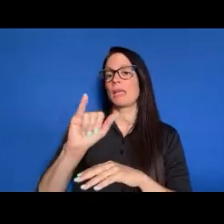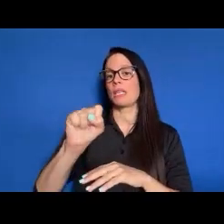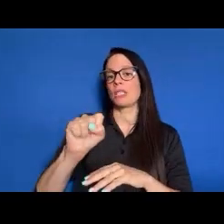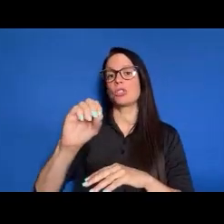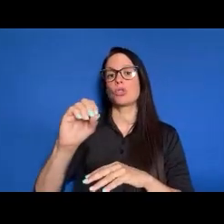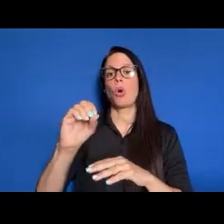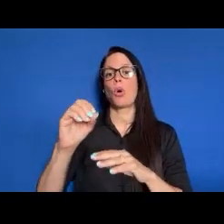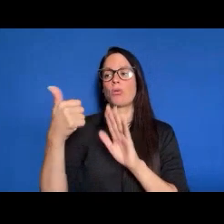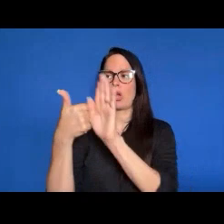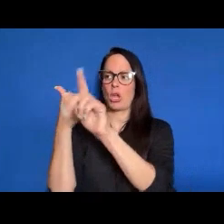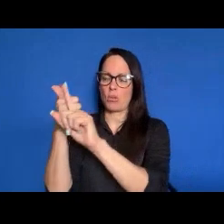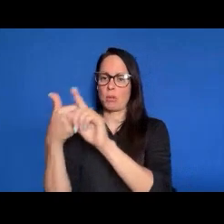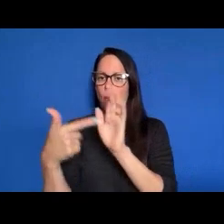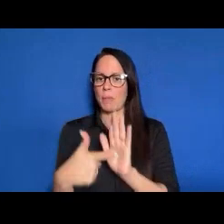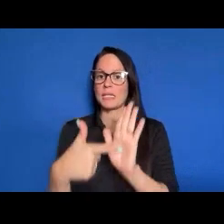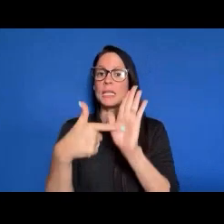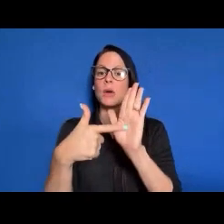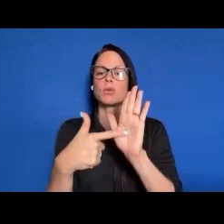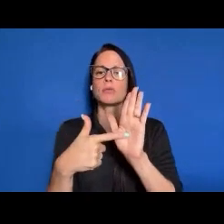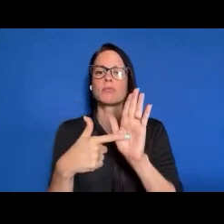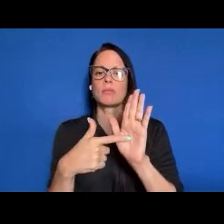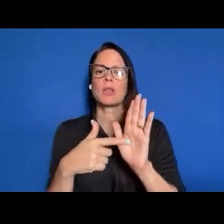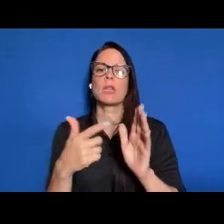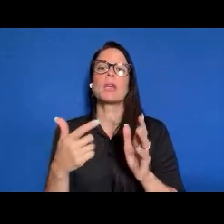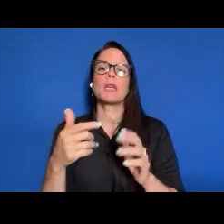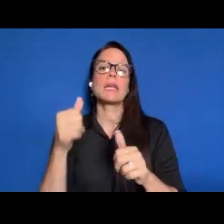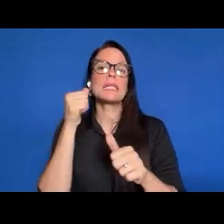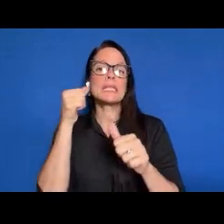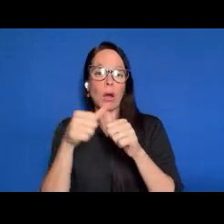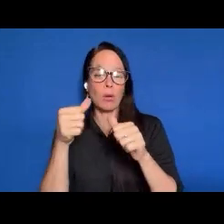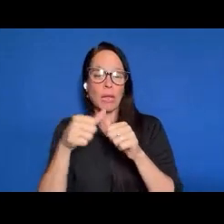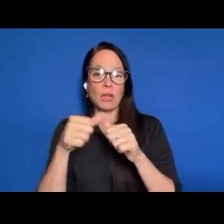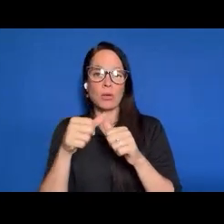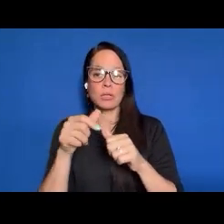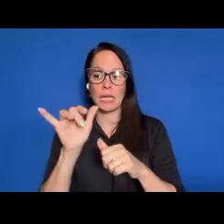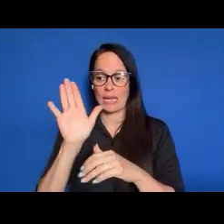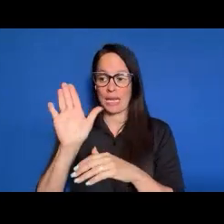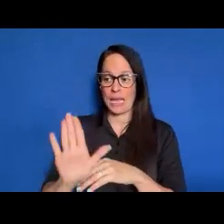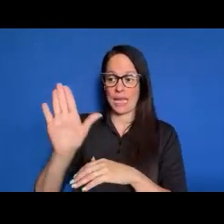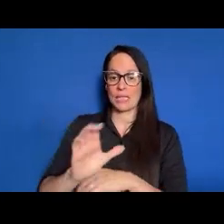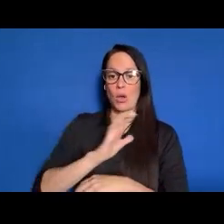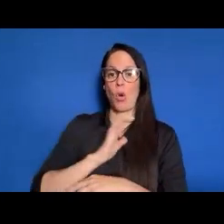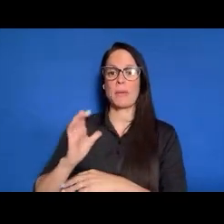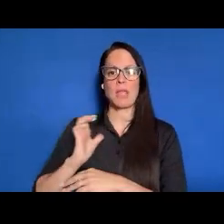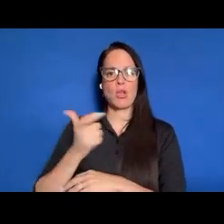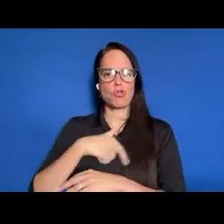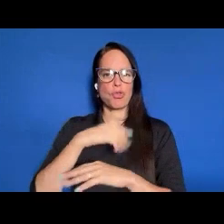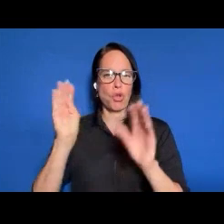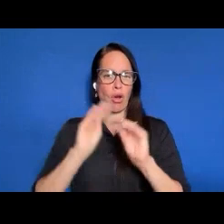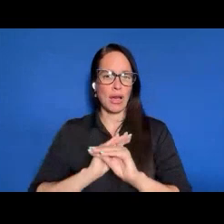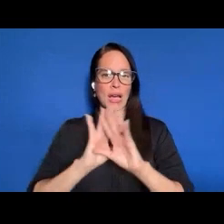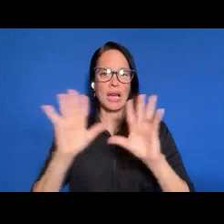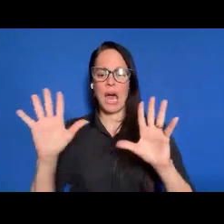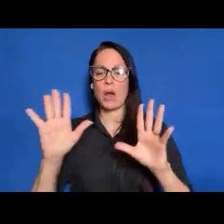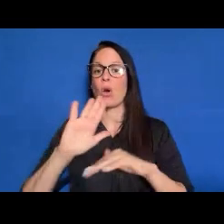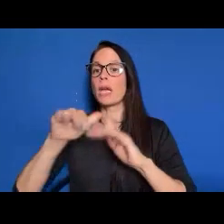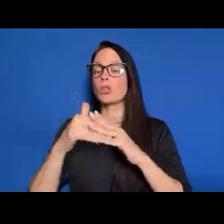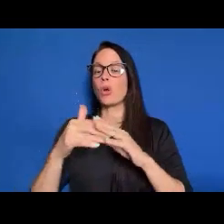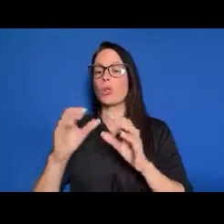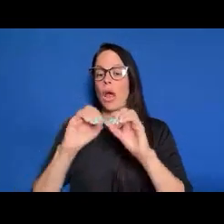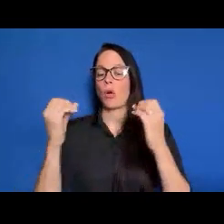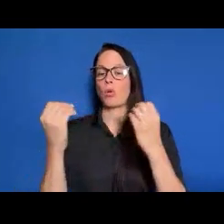para mantenerles en el loop y reconociendo el principio que el mismo comité aprobó de transparencia, es que hemos mantenido siempre al tanto a todas estas organizaciones donde nos encontramos, que